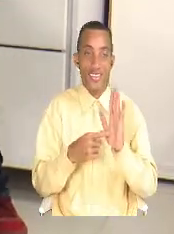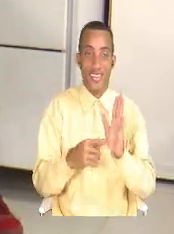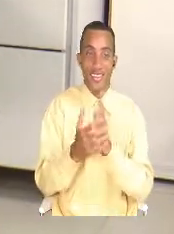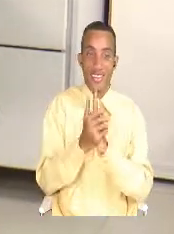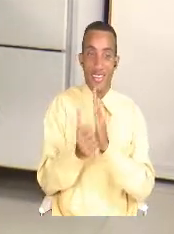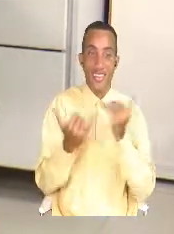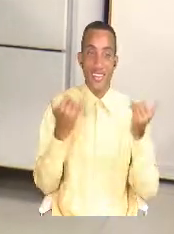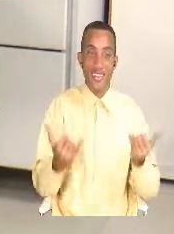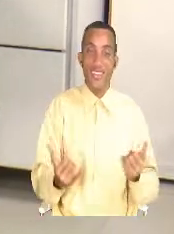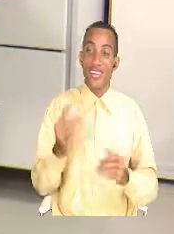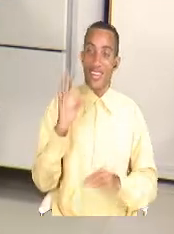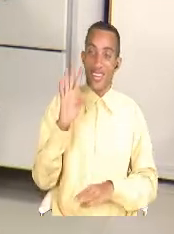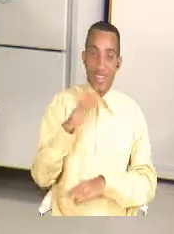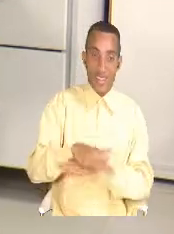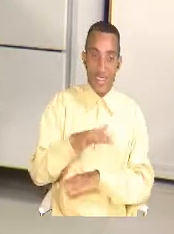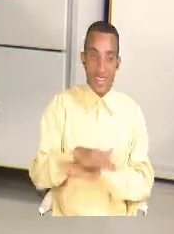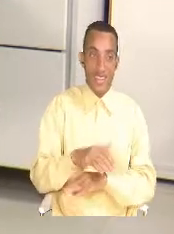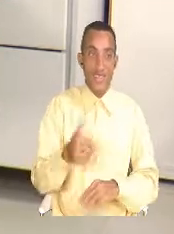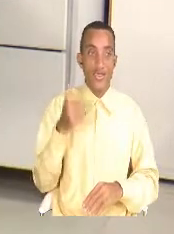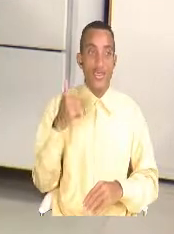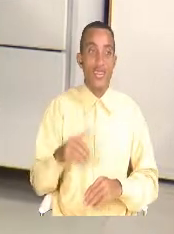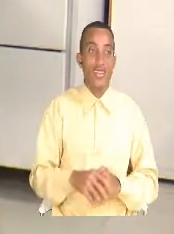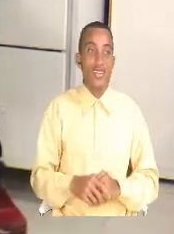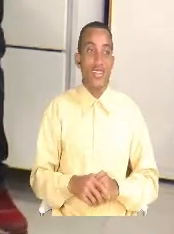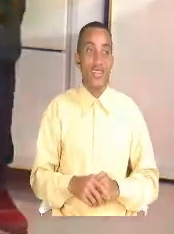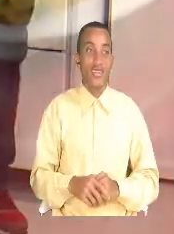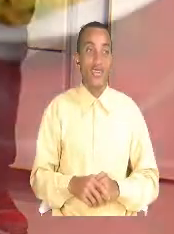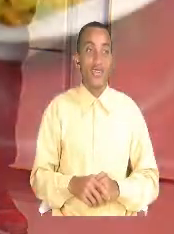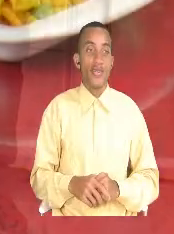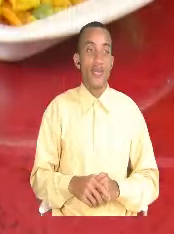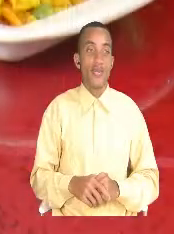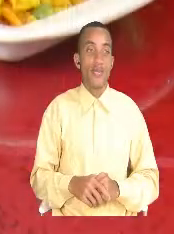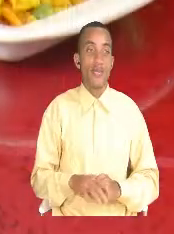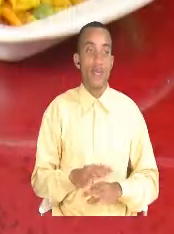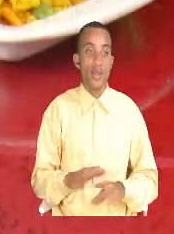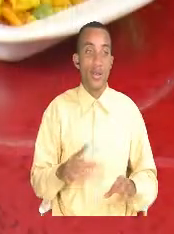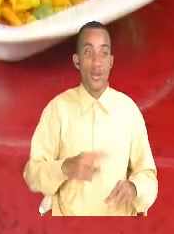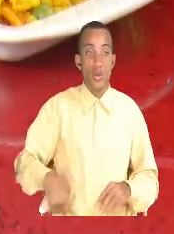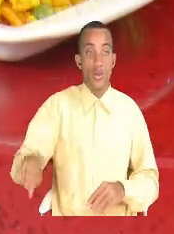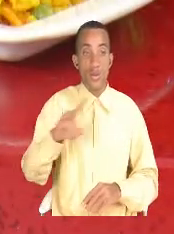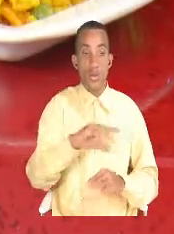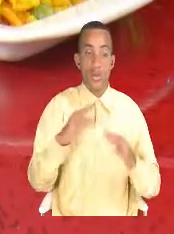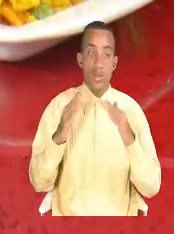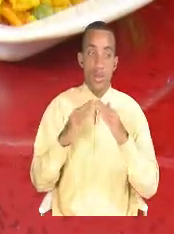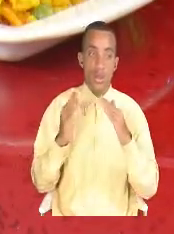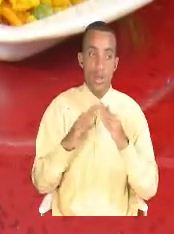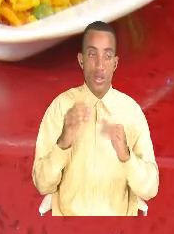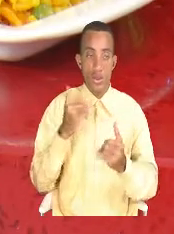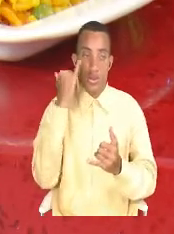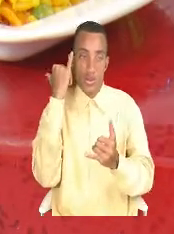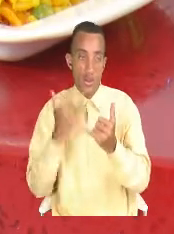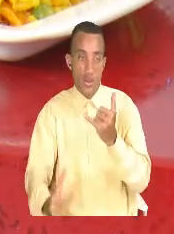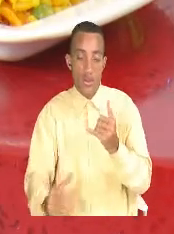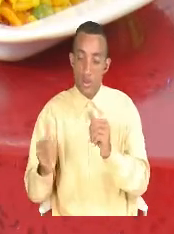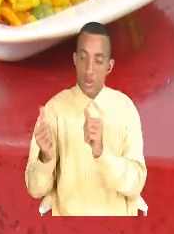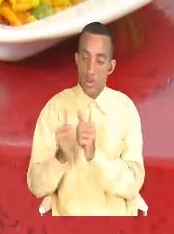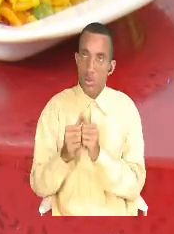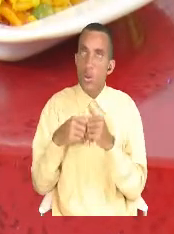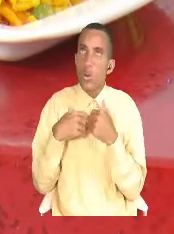haber esta tarde allá. Claro que sí. Bueno, ya ustedes en casa terminan, acompañan como